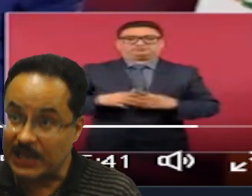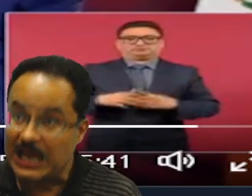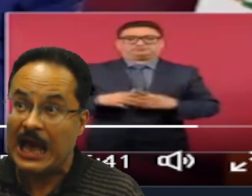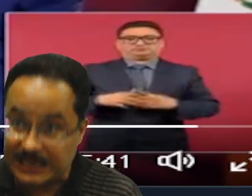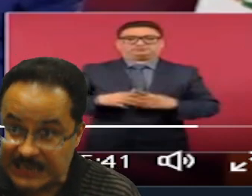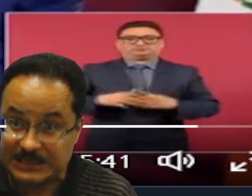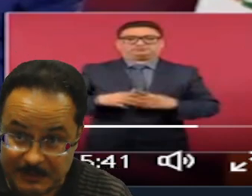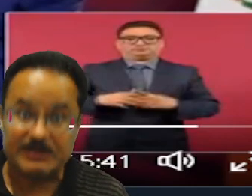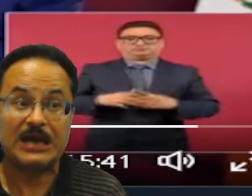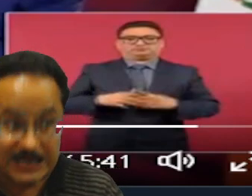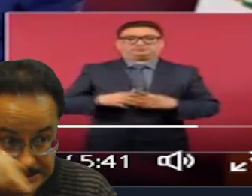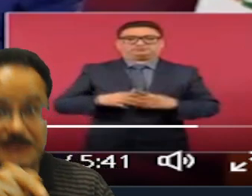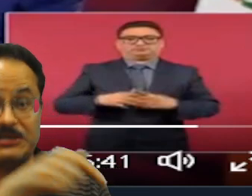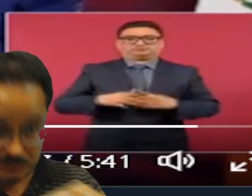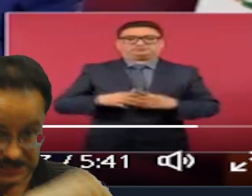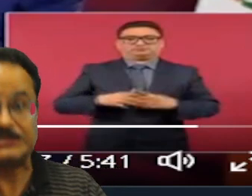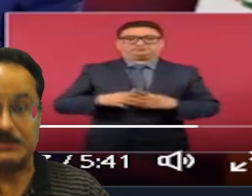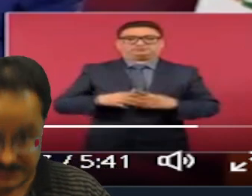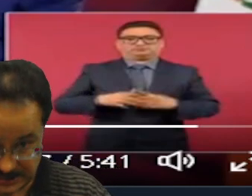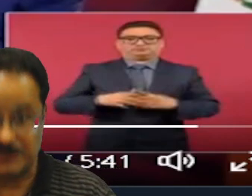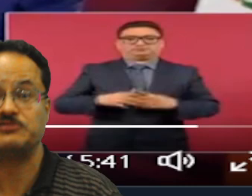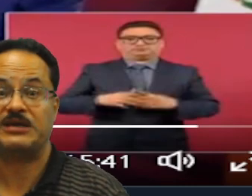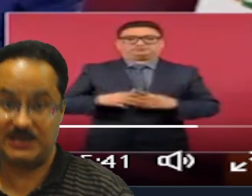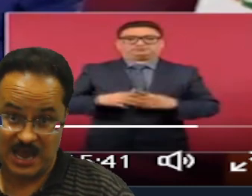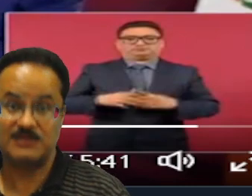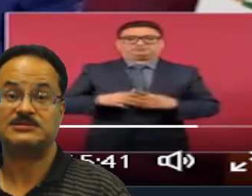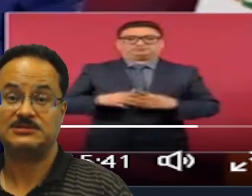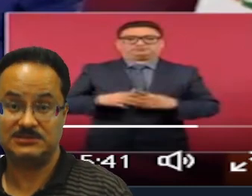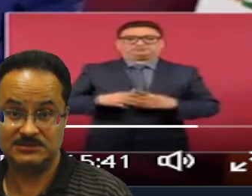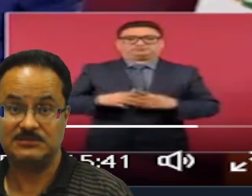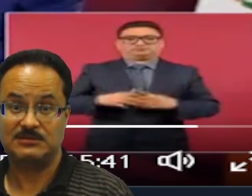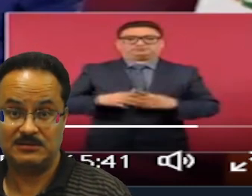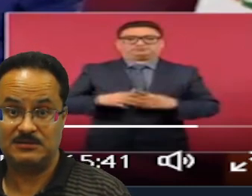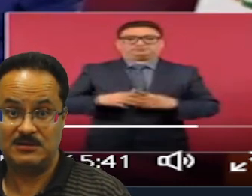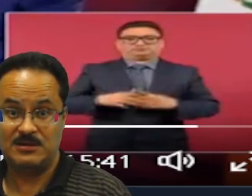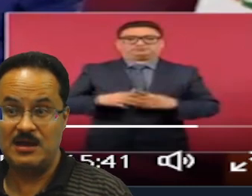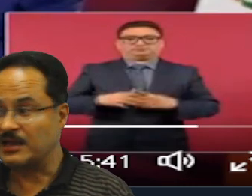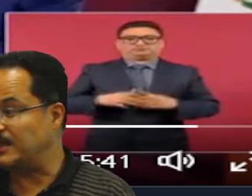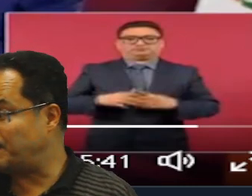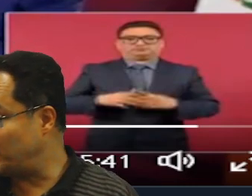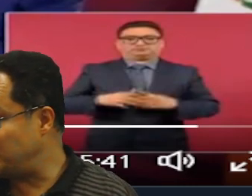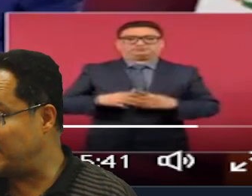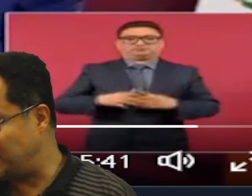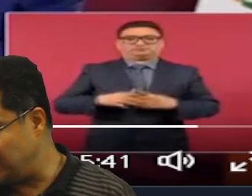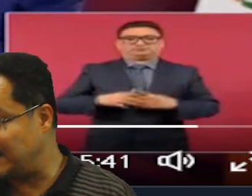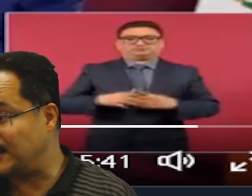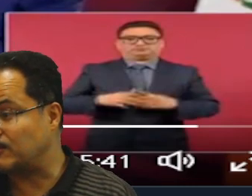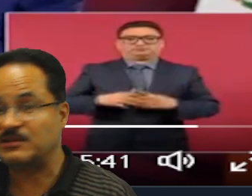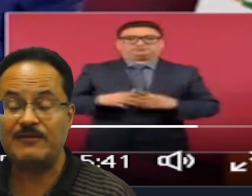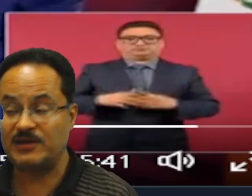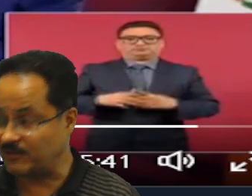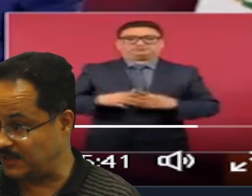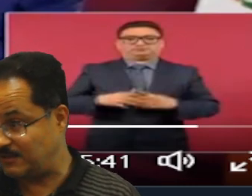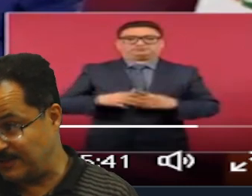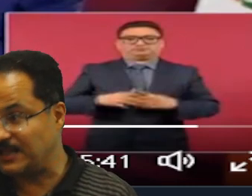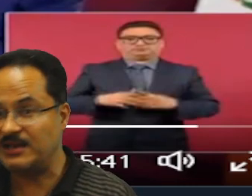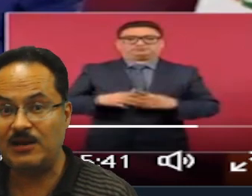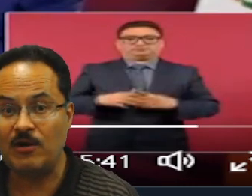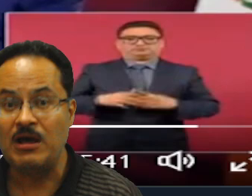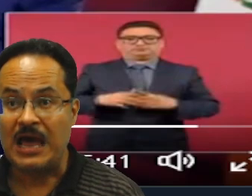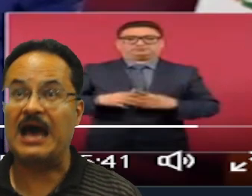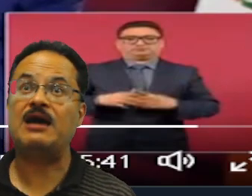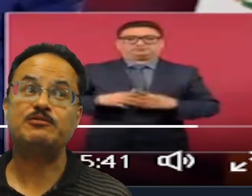Porque allá se fabrican las armas con las que se matan a los mexicanos que haya problema del de narcotráfico del